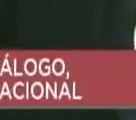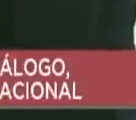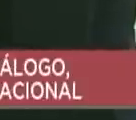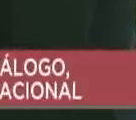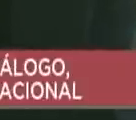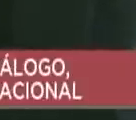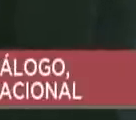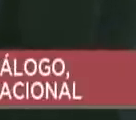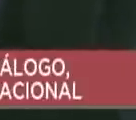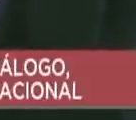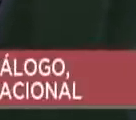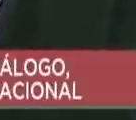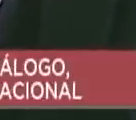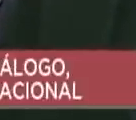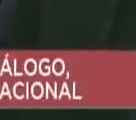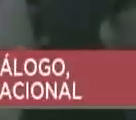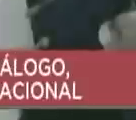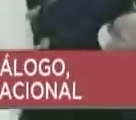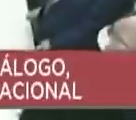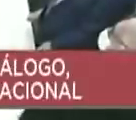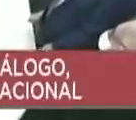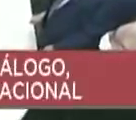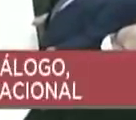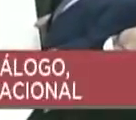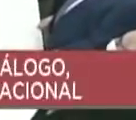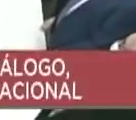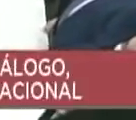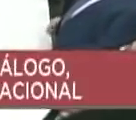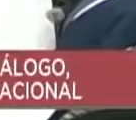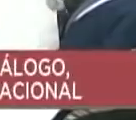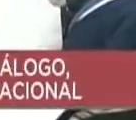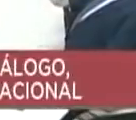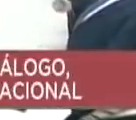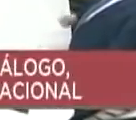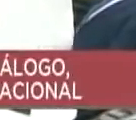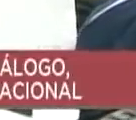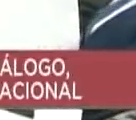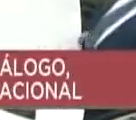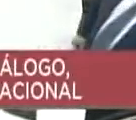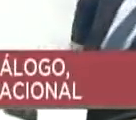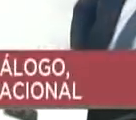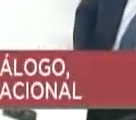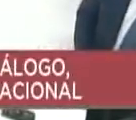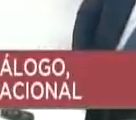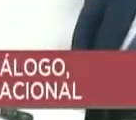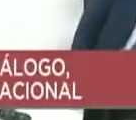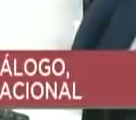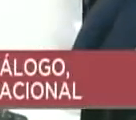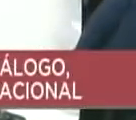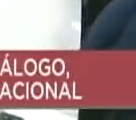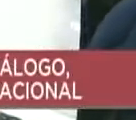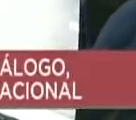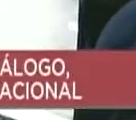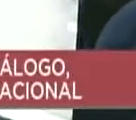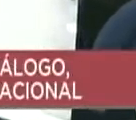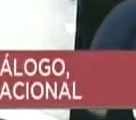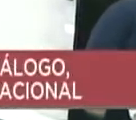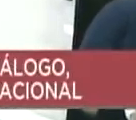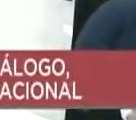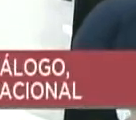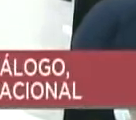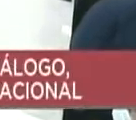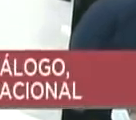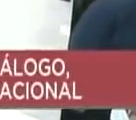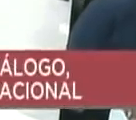los diputados presentes en el Salón Ayacucho, en el Palacio de Miraflores, conversa con cada